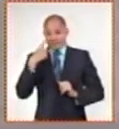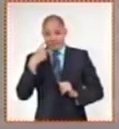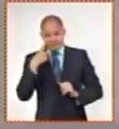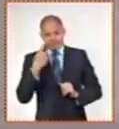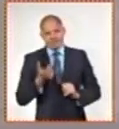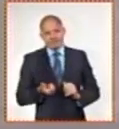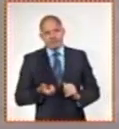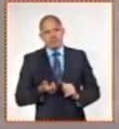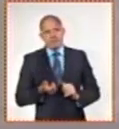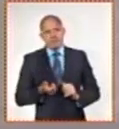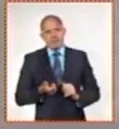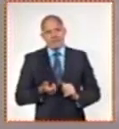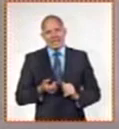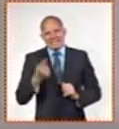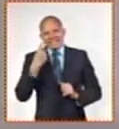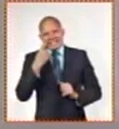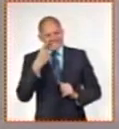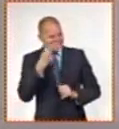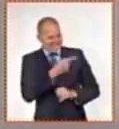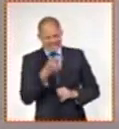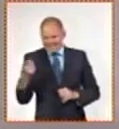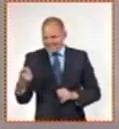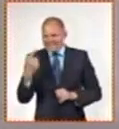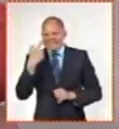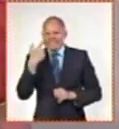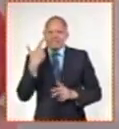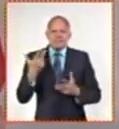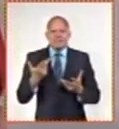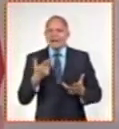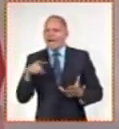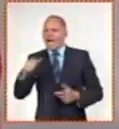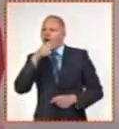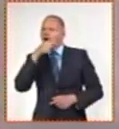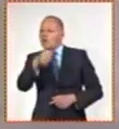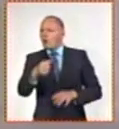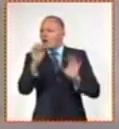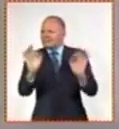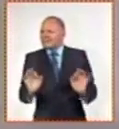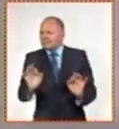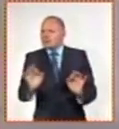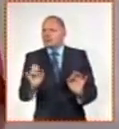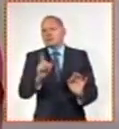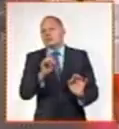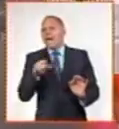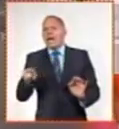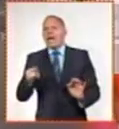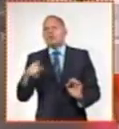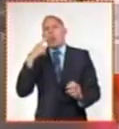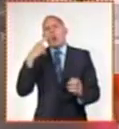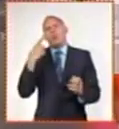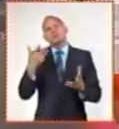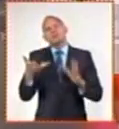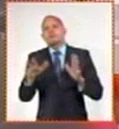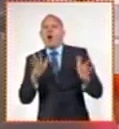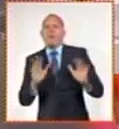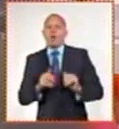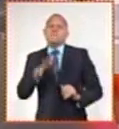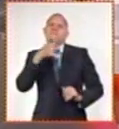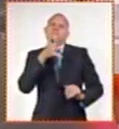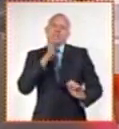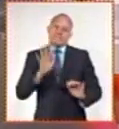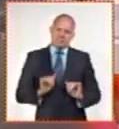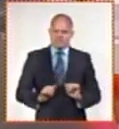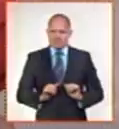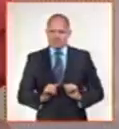esto más bien es un caso, es una acusación simbólica. Vamos a explicar por qué. Lo que pasa que le gustaría